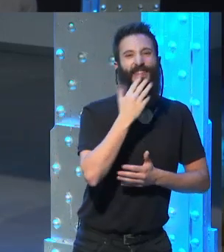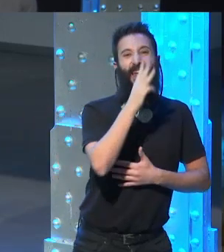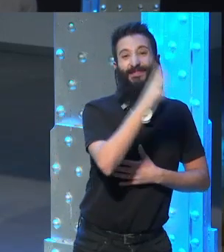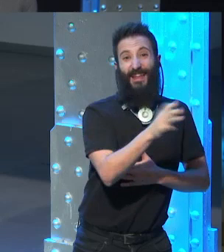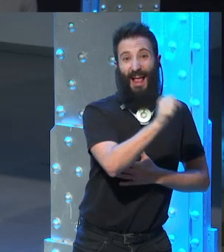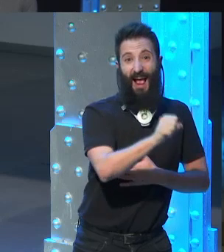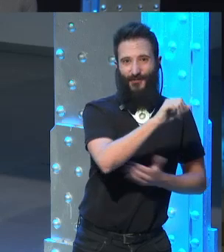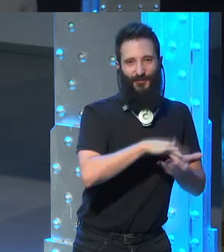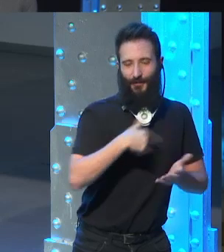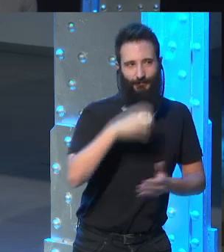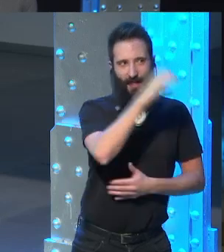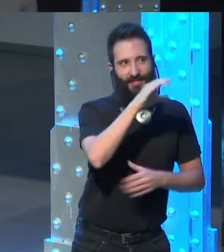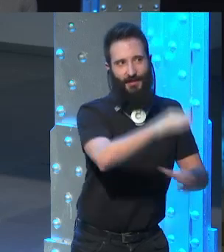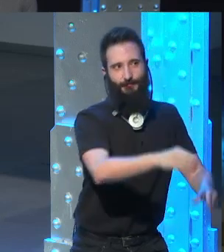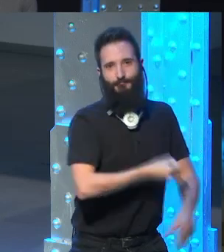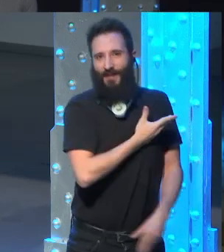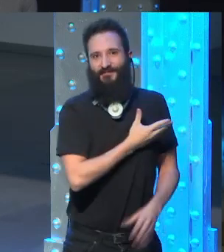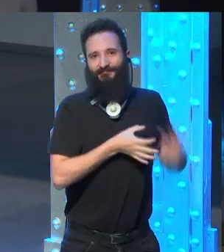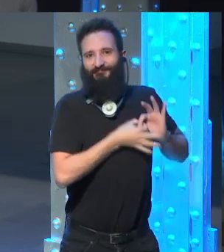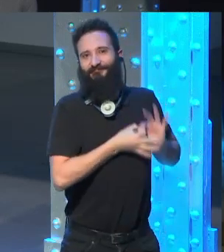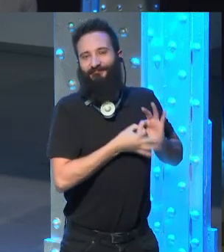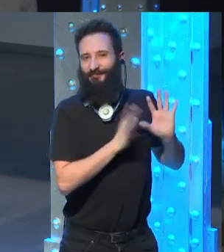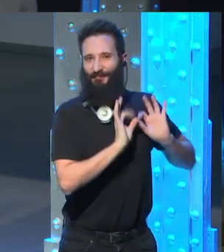años. Sí.